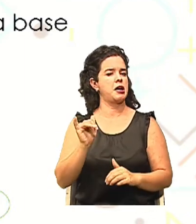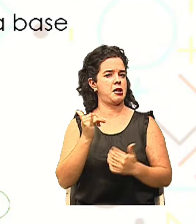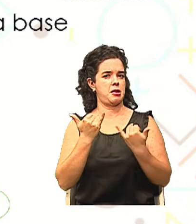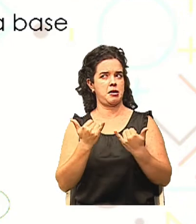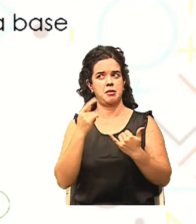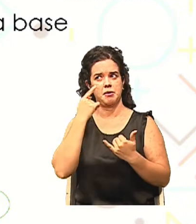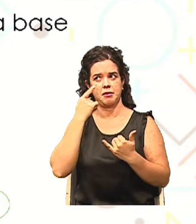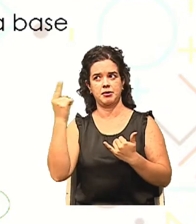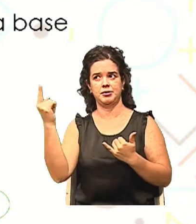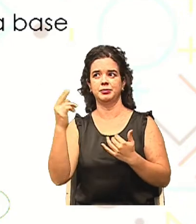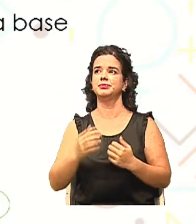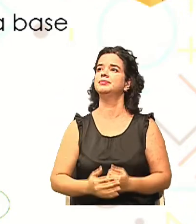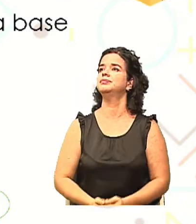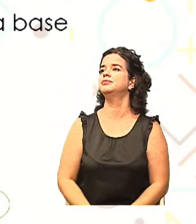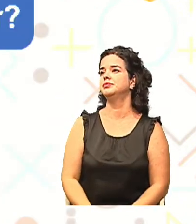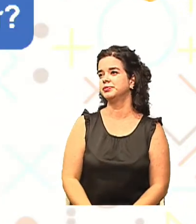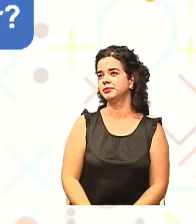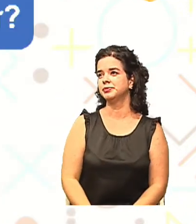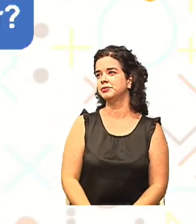pantalla.